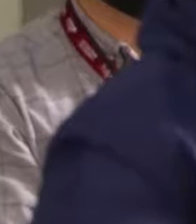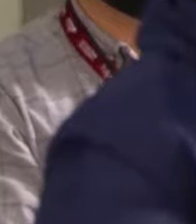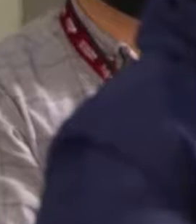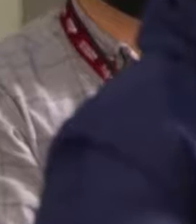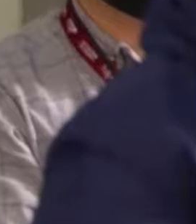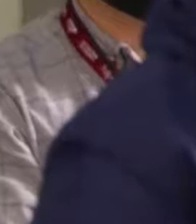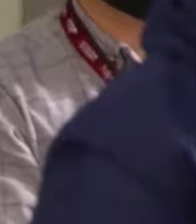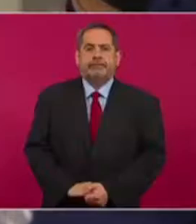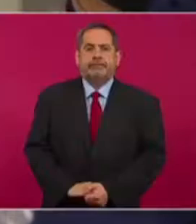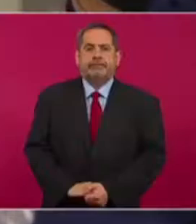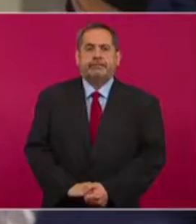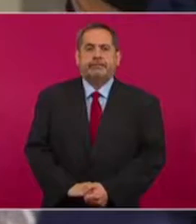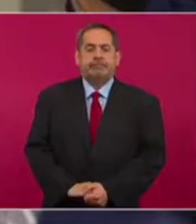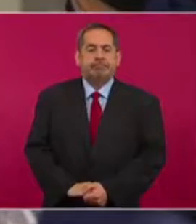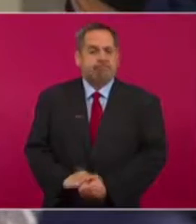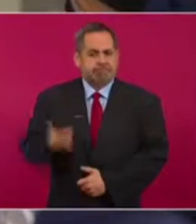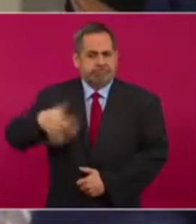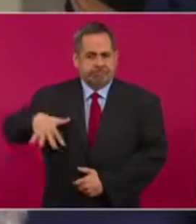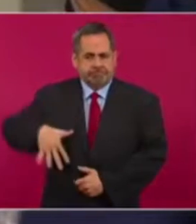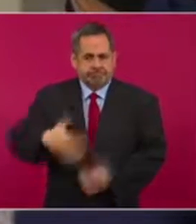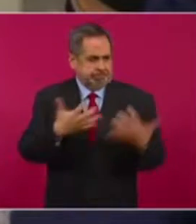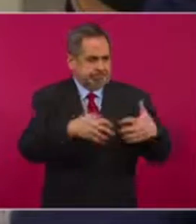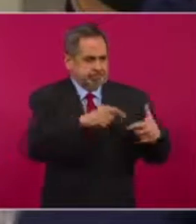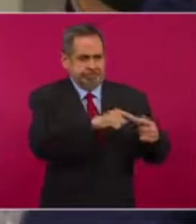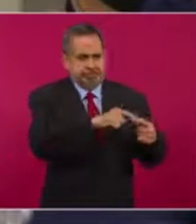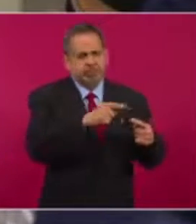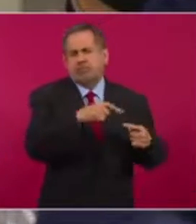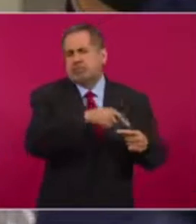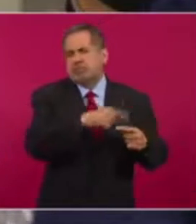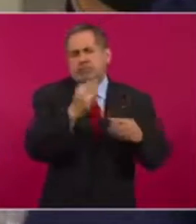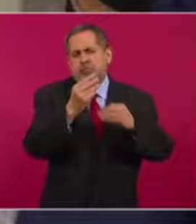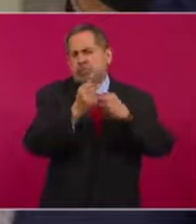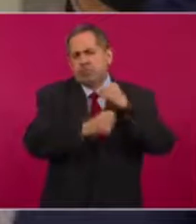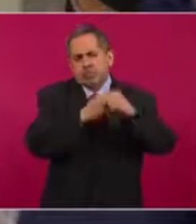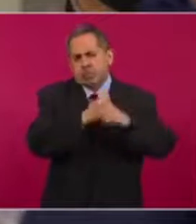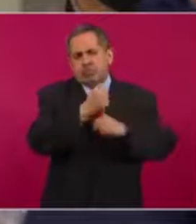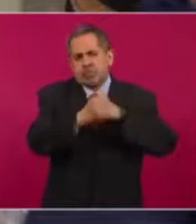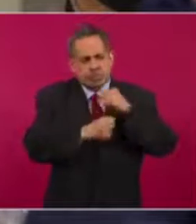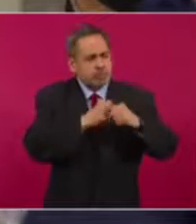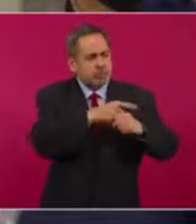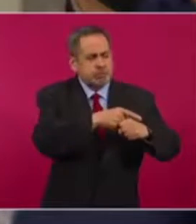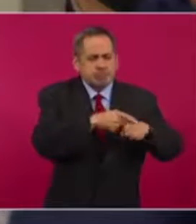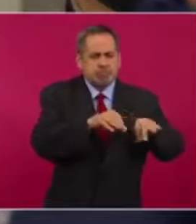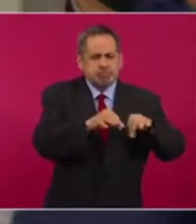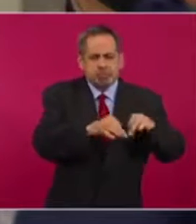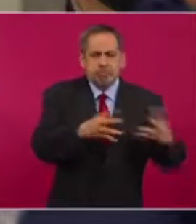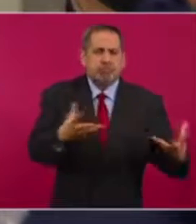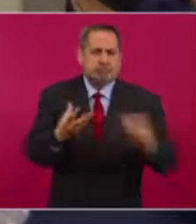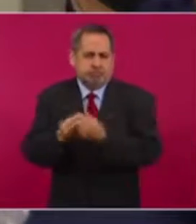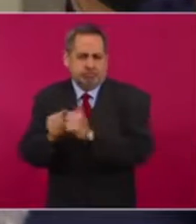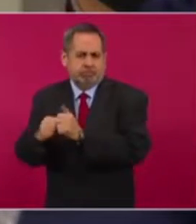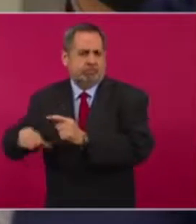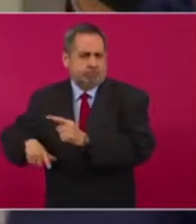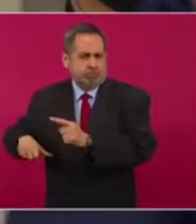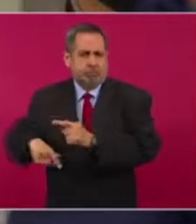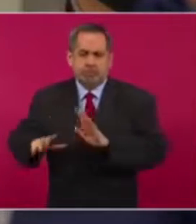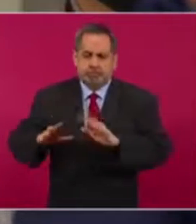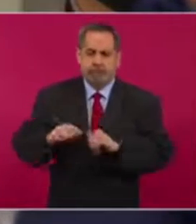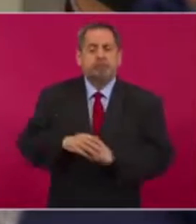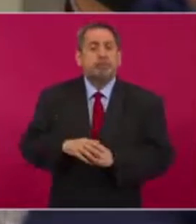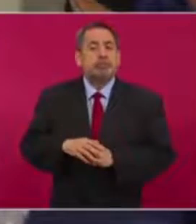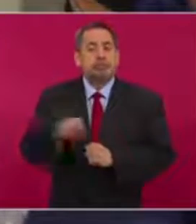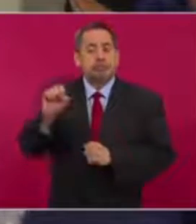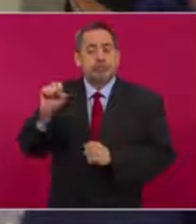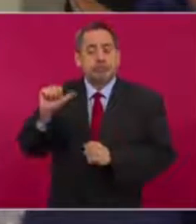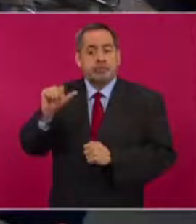diversos sexenios sus servicios a dependencias federales y locales, pero la titular del SAT dijo que pues